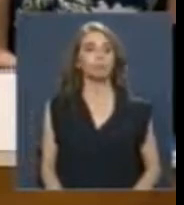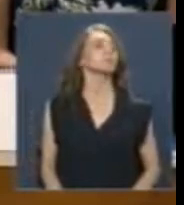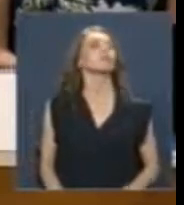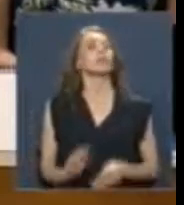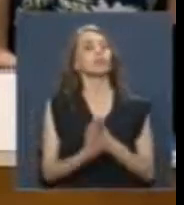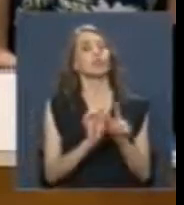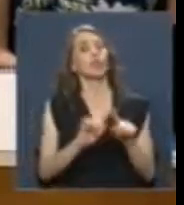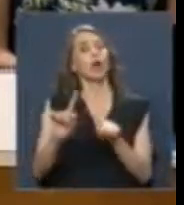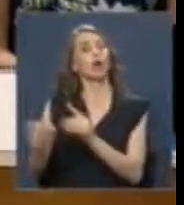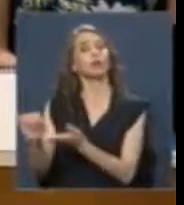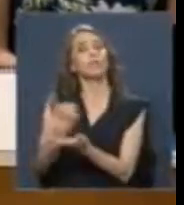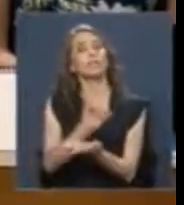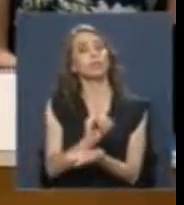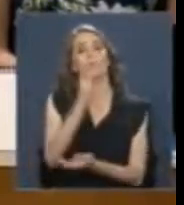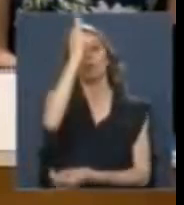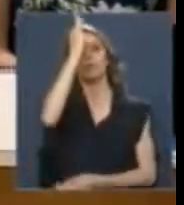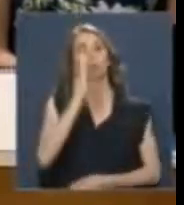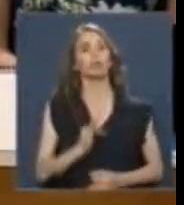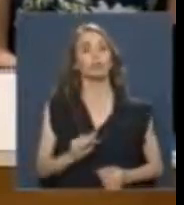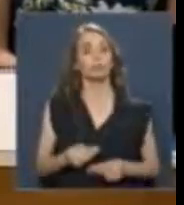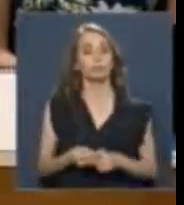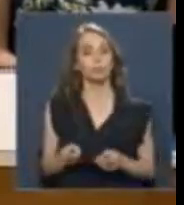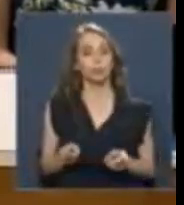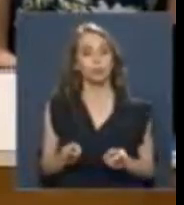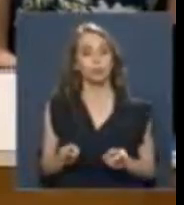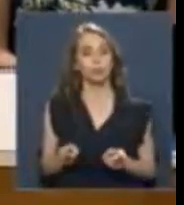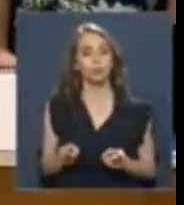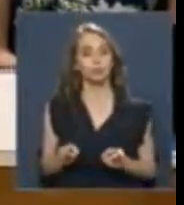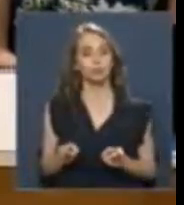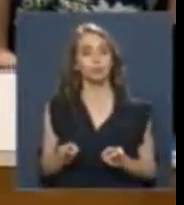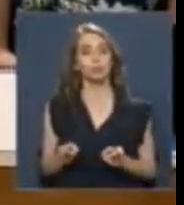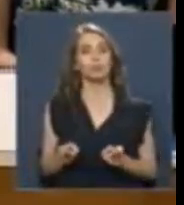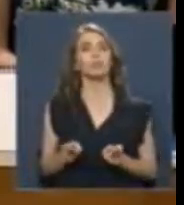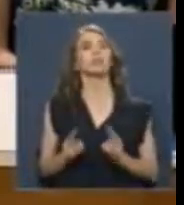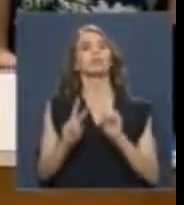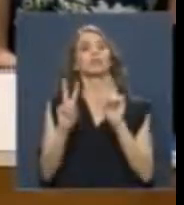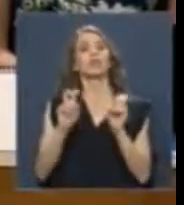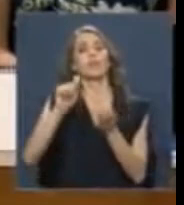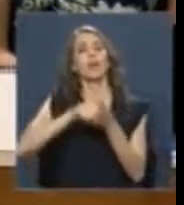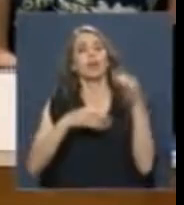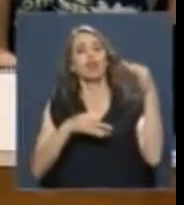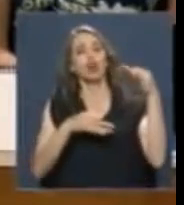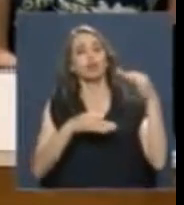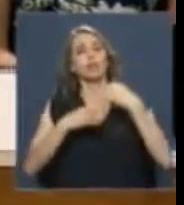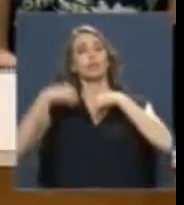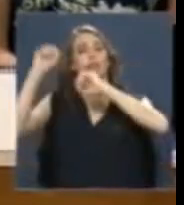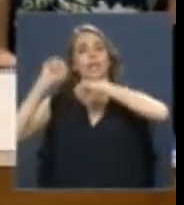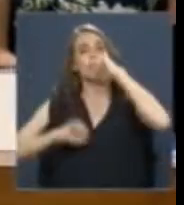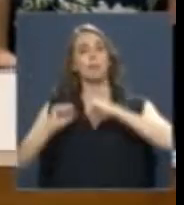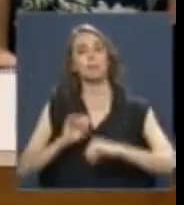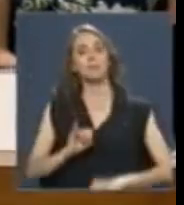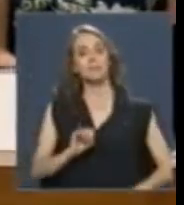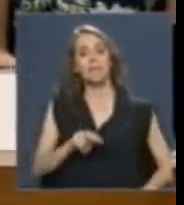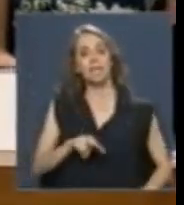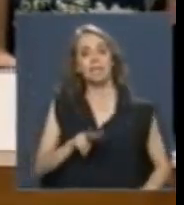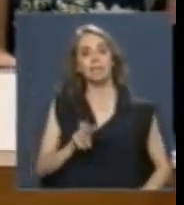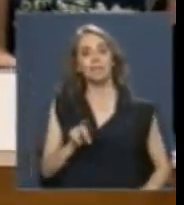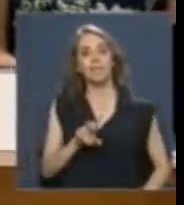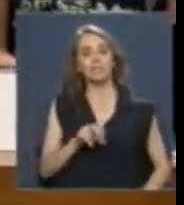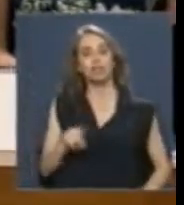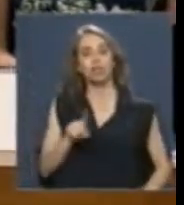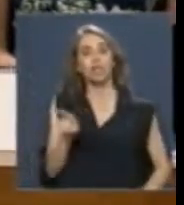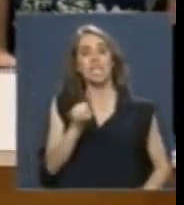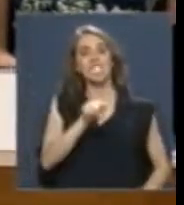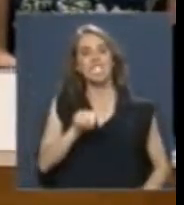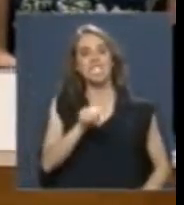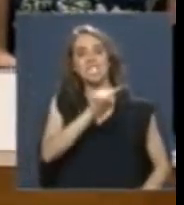otro organismo o funcionarios públicos en relación con contratos adjudicados a la empresa Inversiones SZ